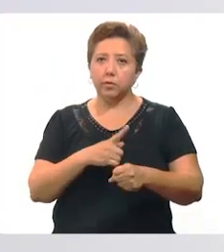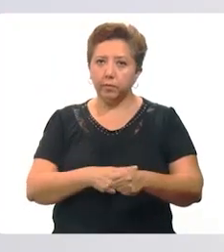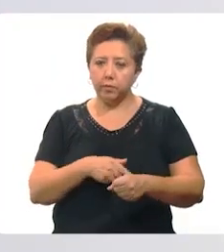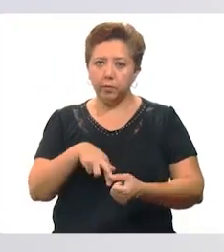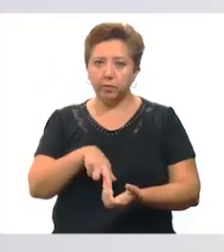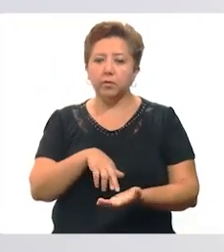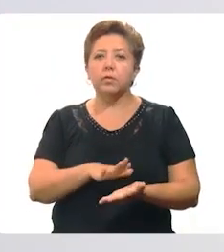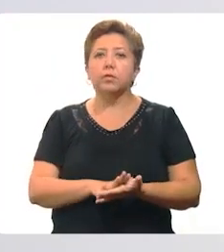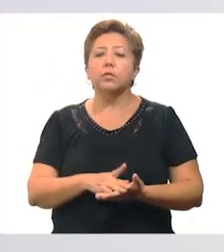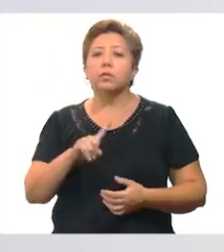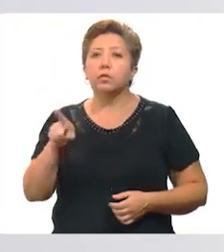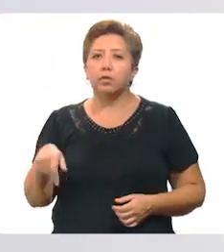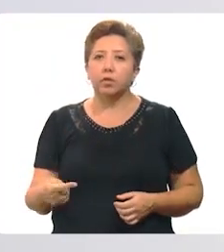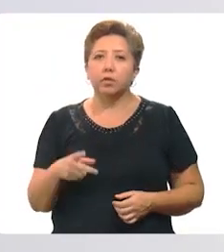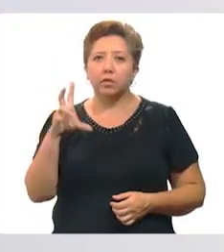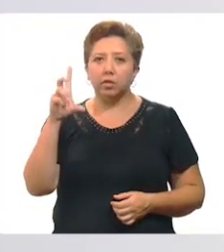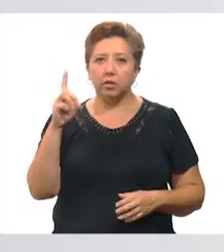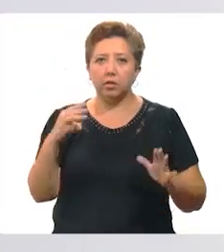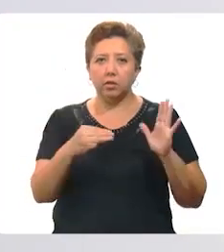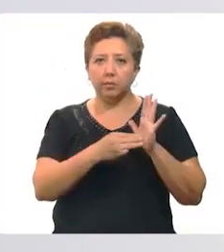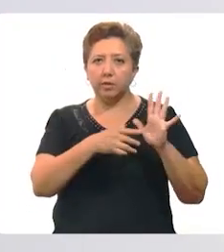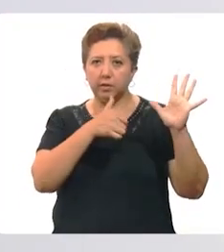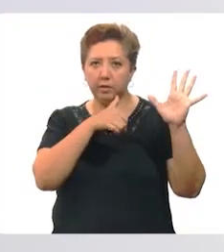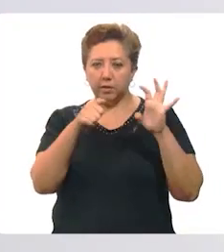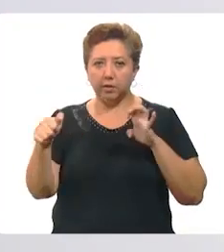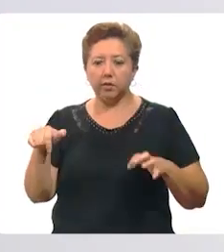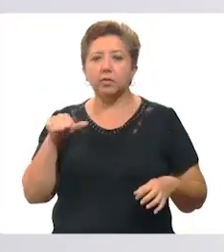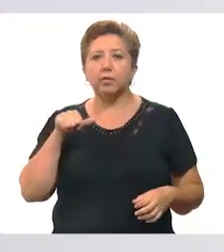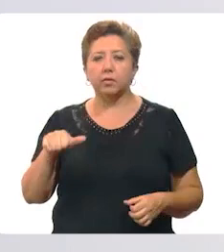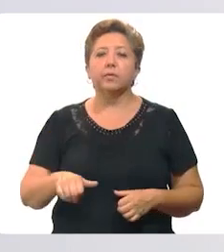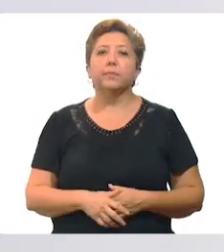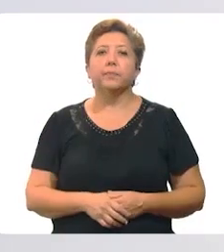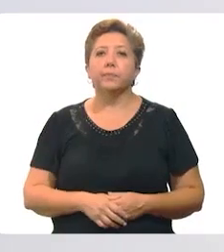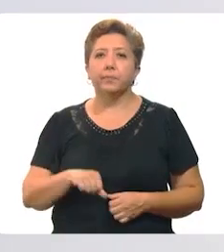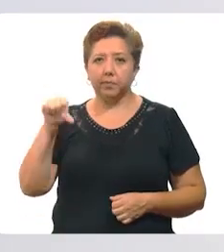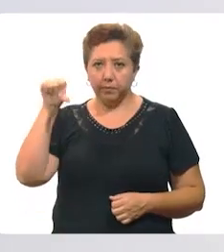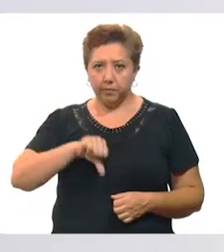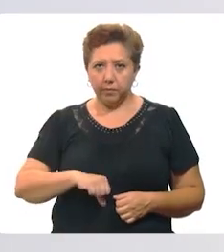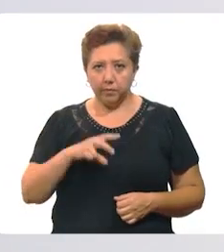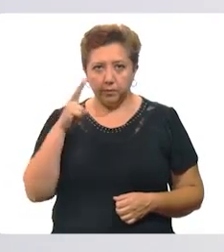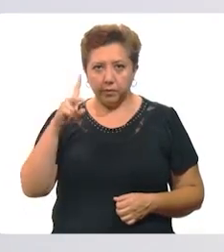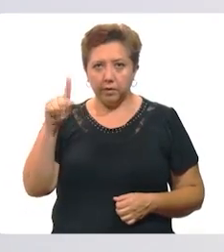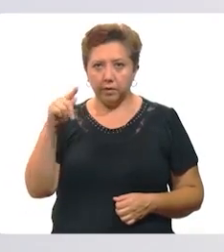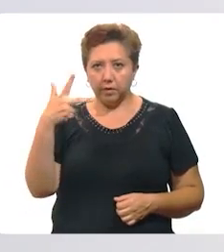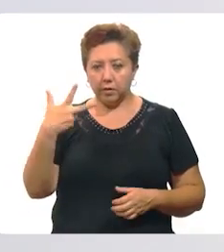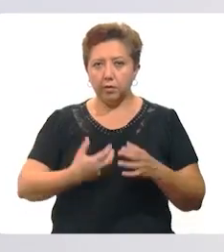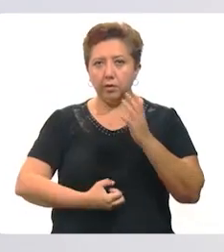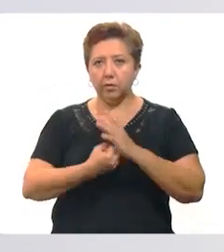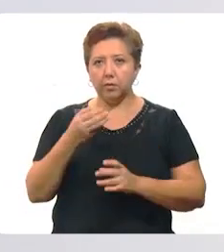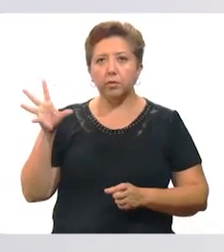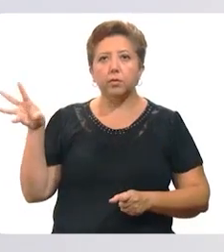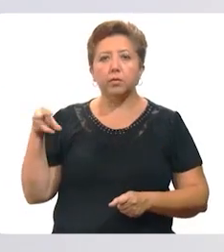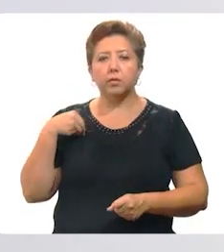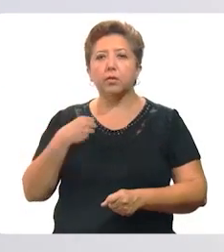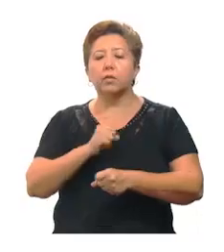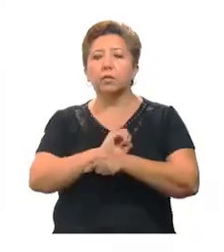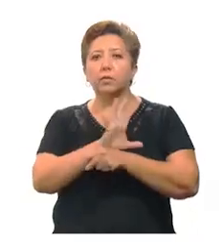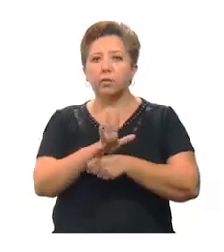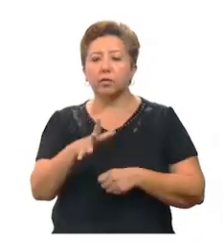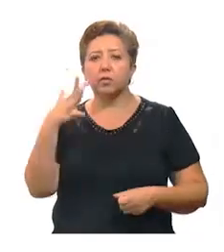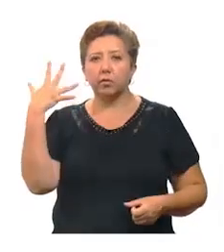contagios registrados, que son 30.616. Hoy se detectaron 78 nuevos contagios de